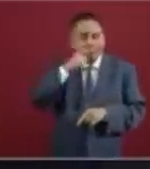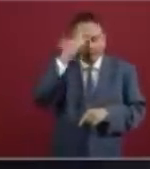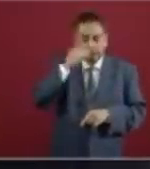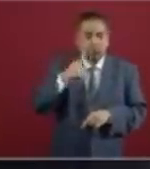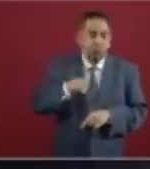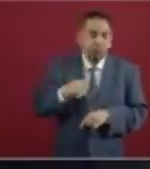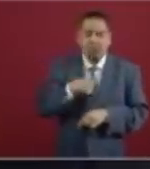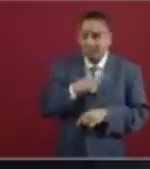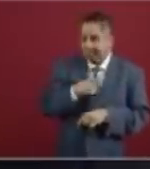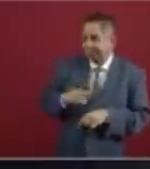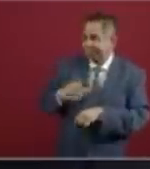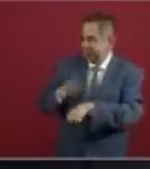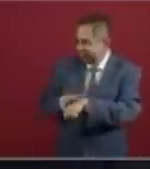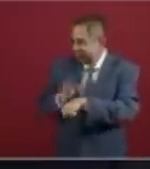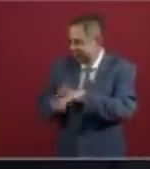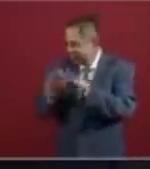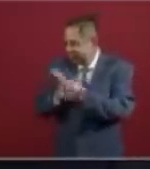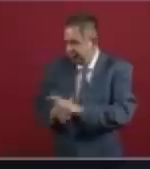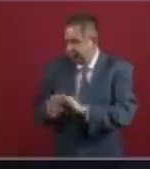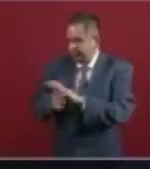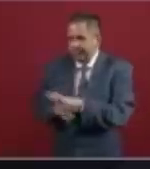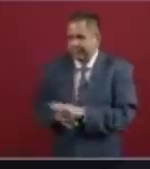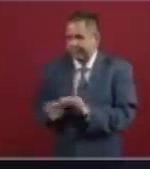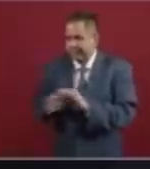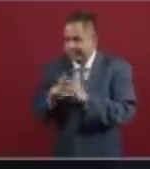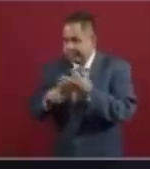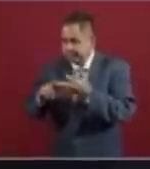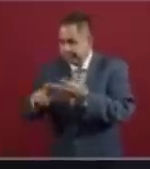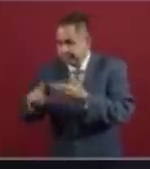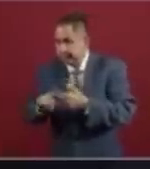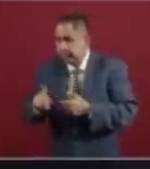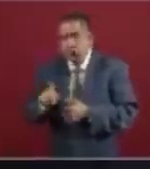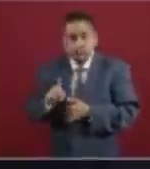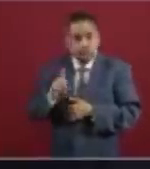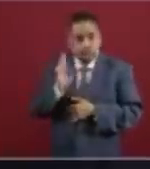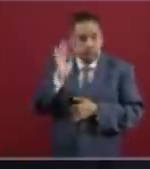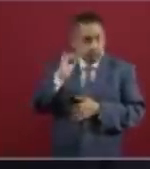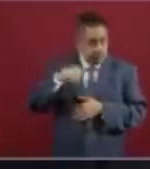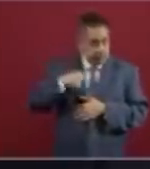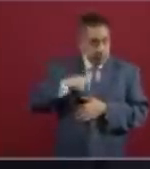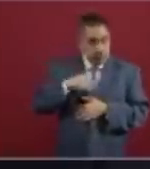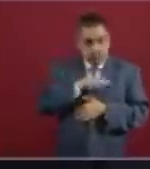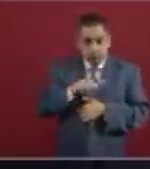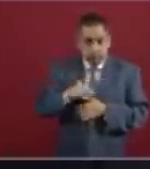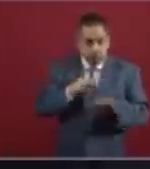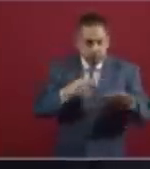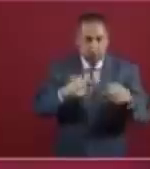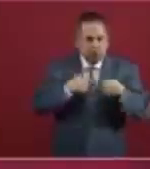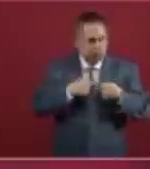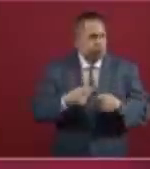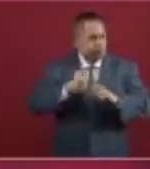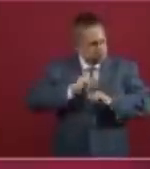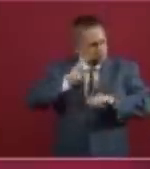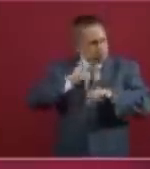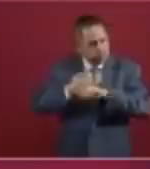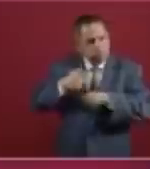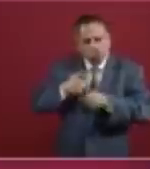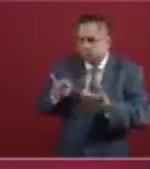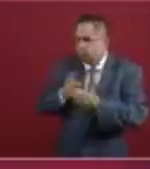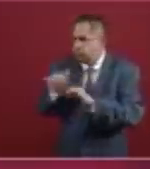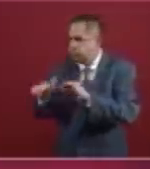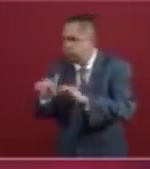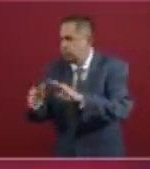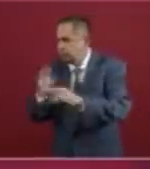tratar. Más, cada vez que puedo atender un asunto